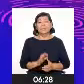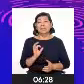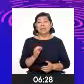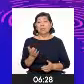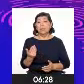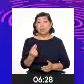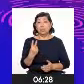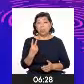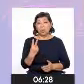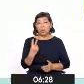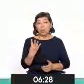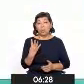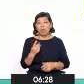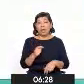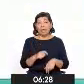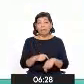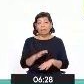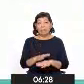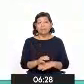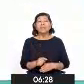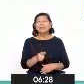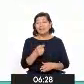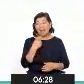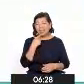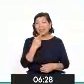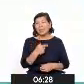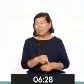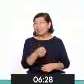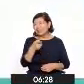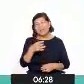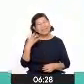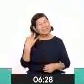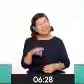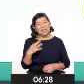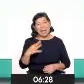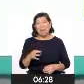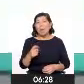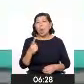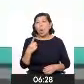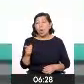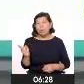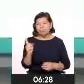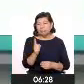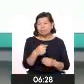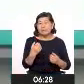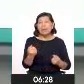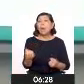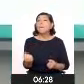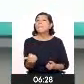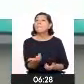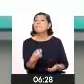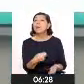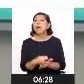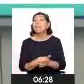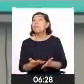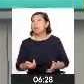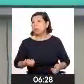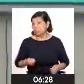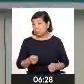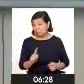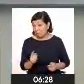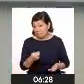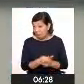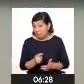De 2 a 4 de la tarde. Registra una denuncia por hurto agravado en la comisaría de Cerro Colorado y también